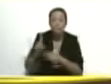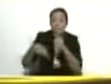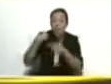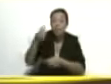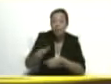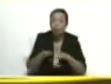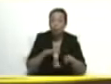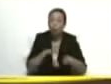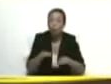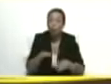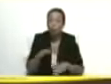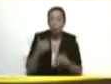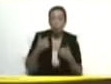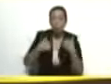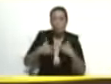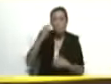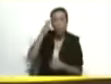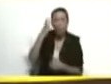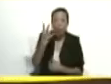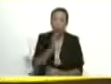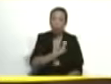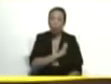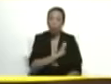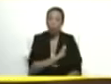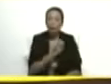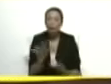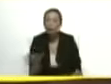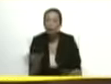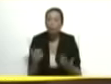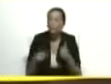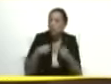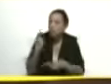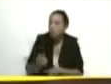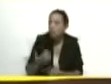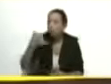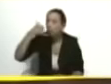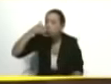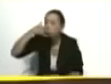Mañana es 4 de enero.